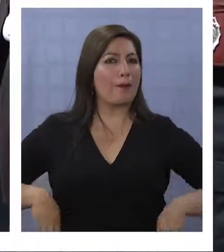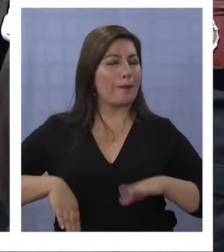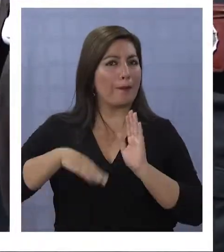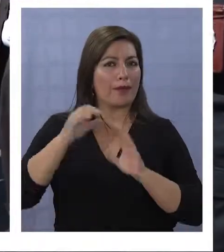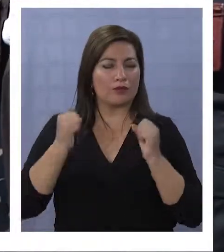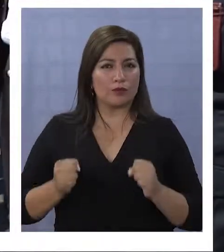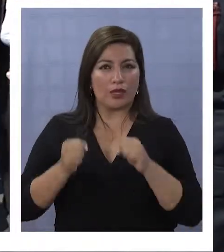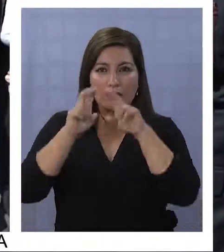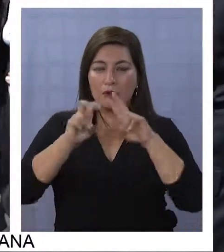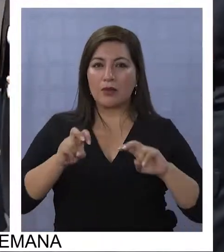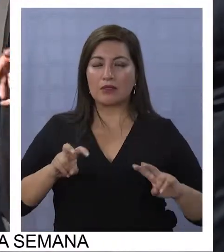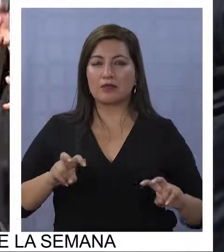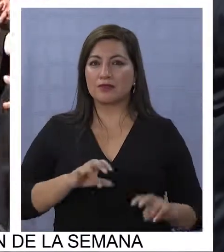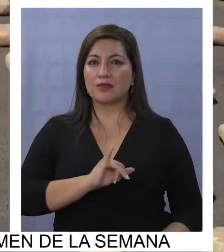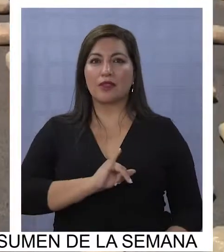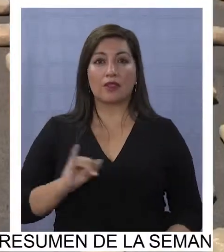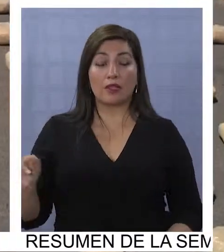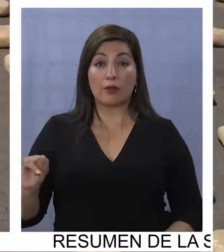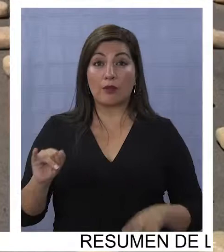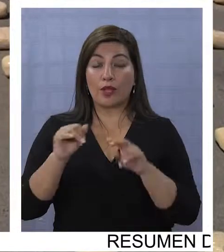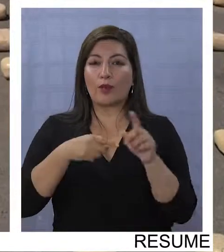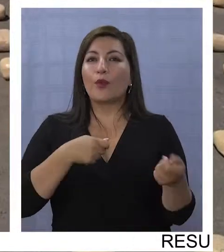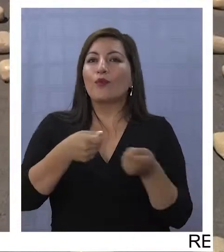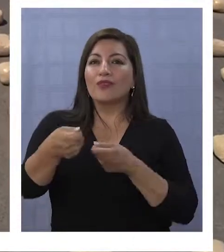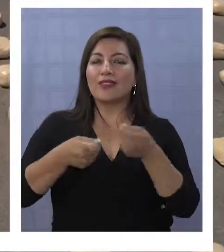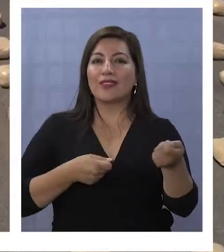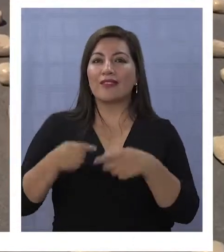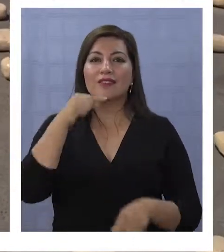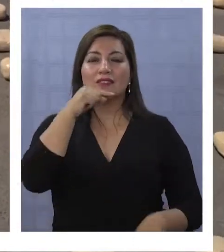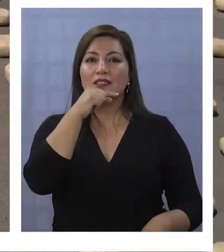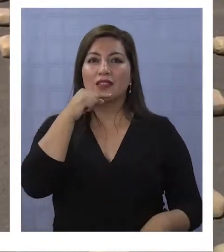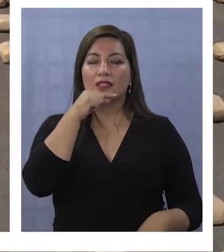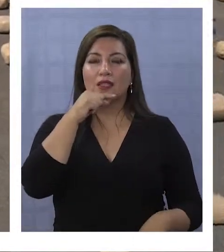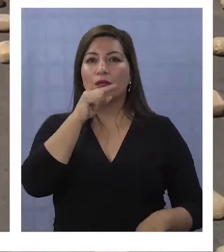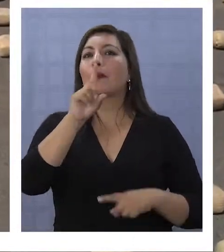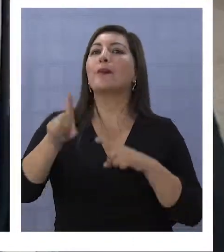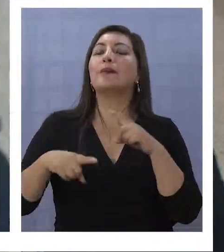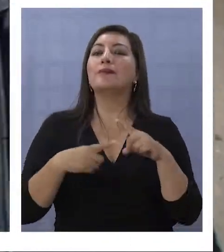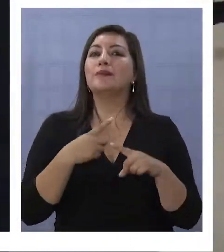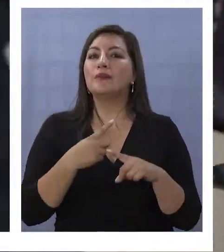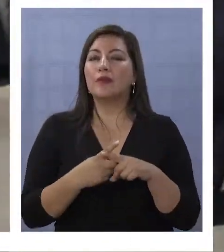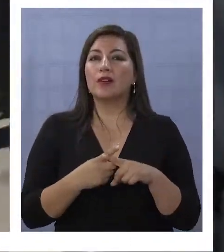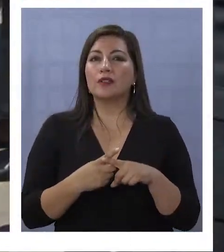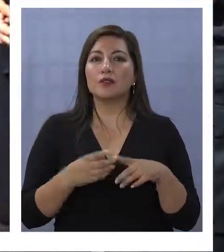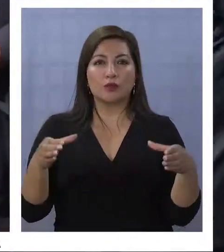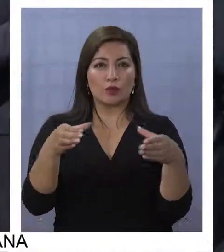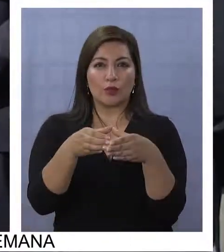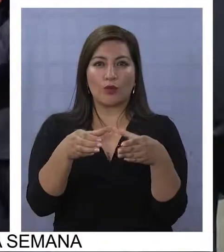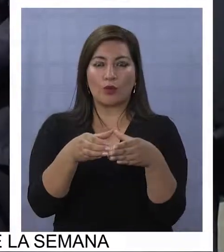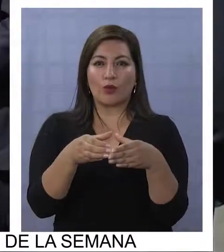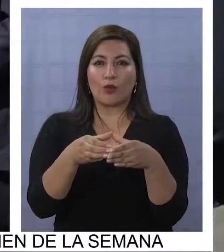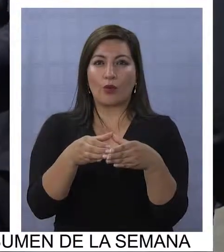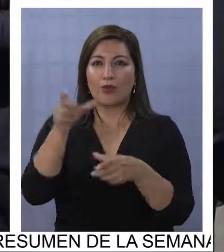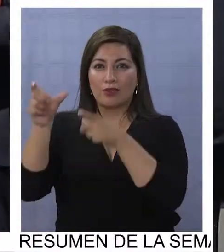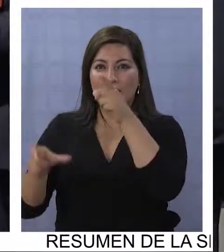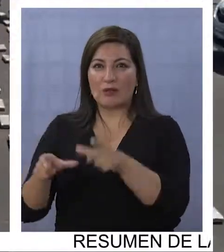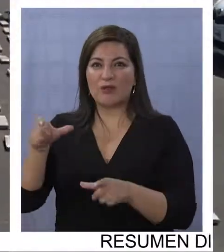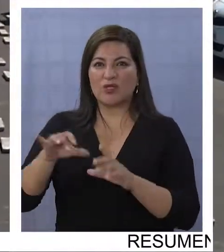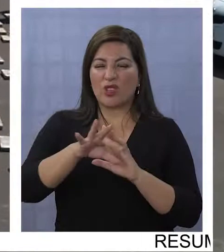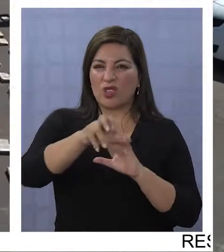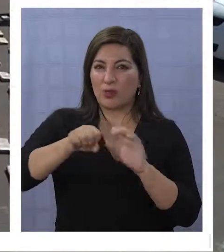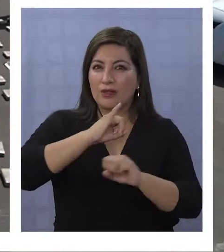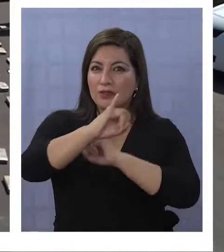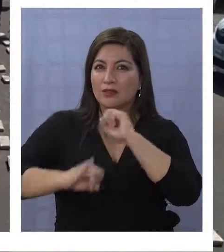común y que será formalizado como tráfico de drogas con el agravante de que se trata de una agrupación de delincuentes